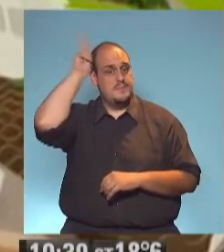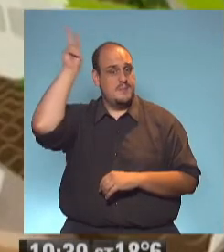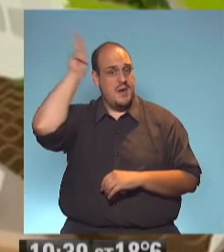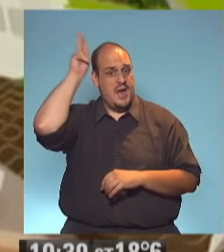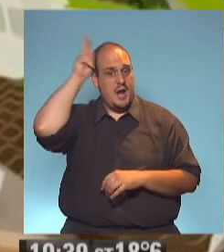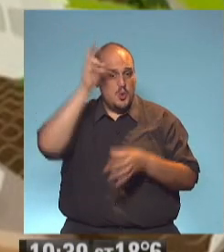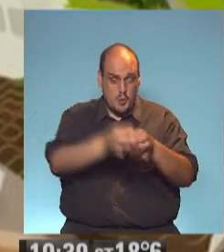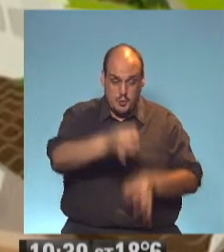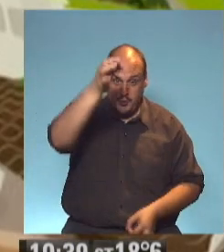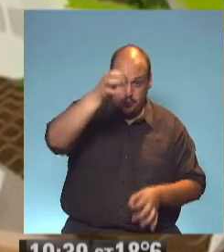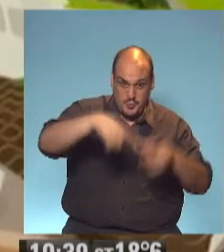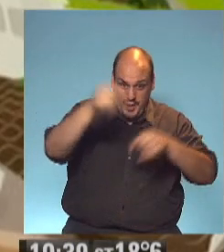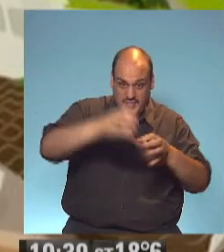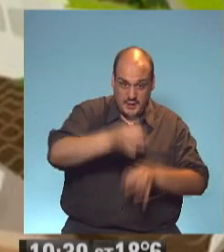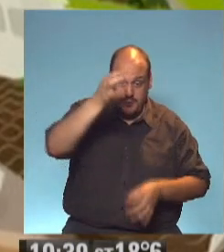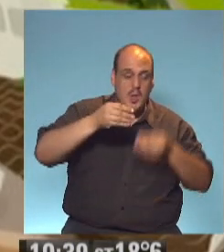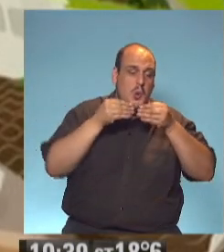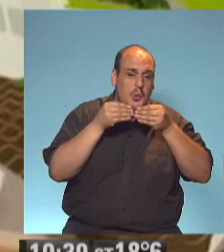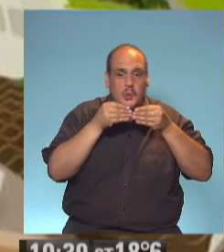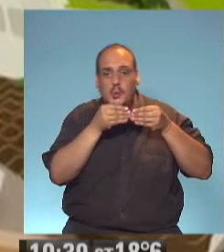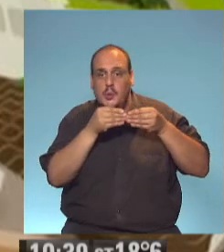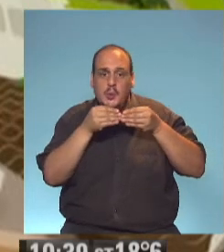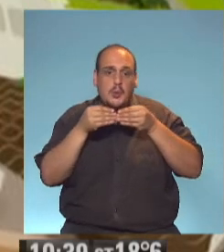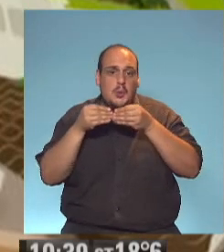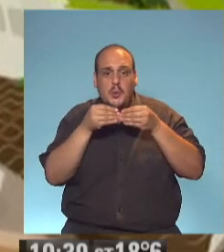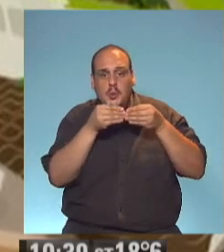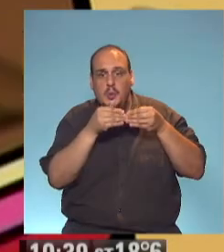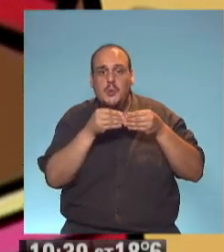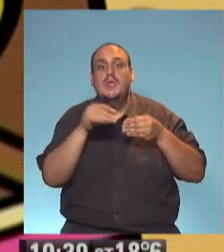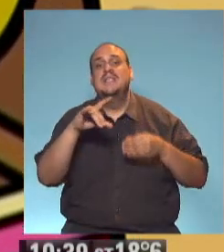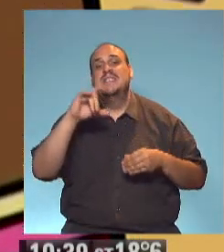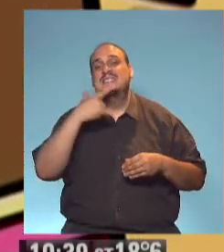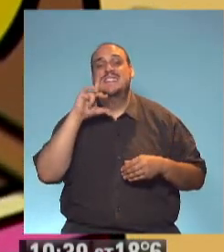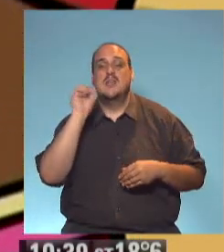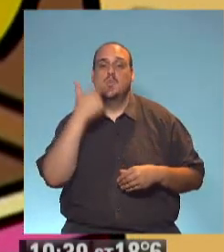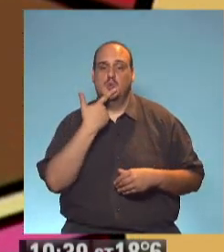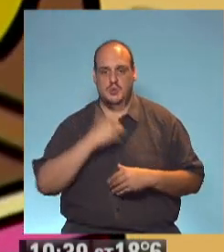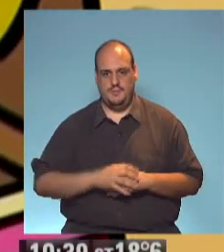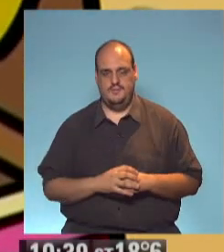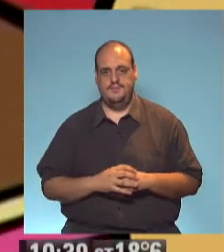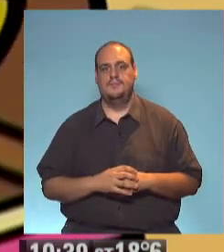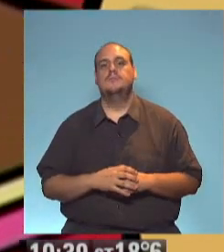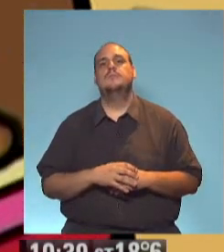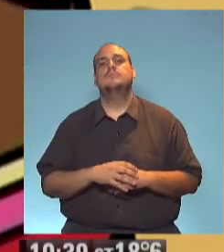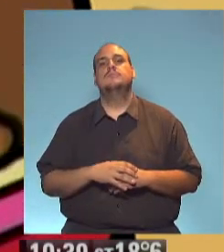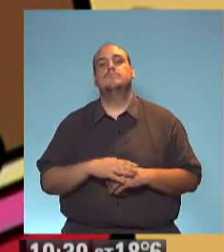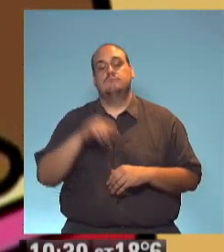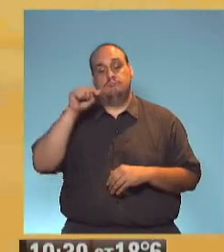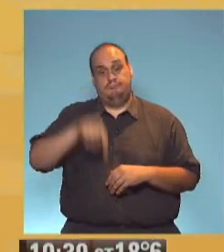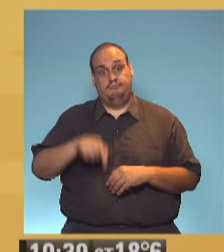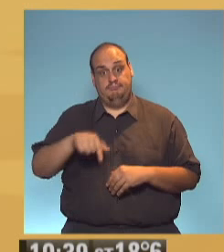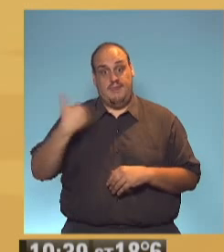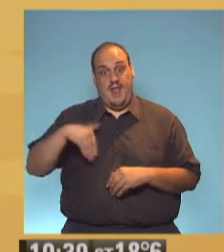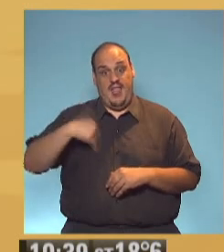caña para hacer zampoñas, que hoy se conocen como sicus. Y los mapuches, en lo que hoy